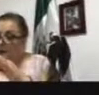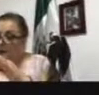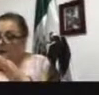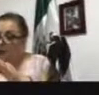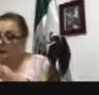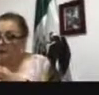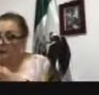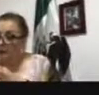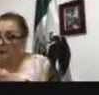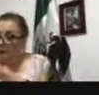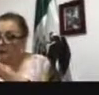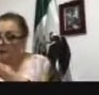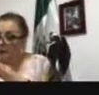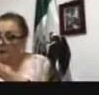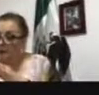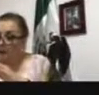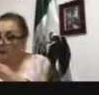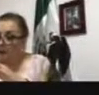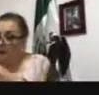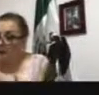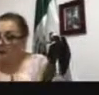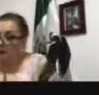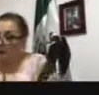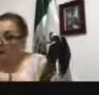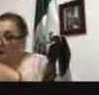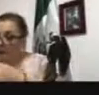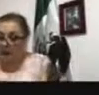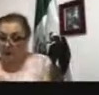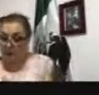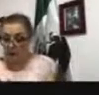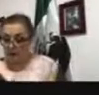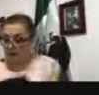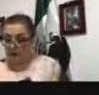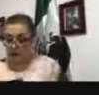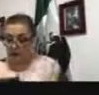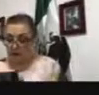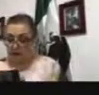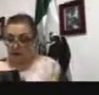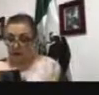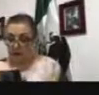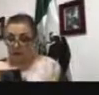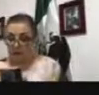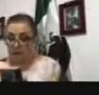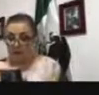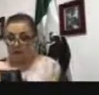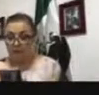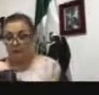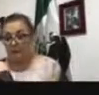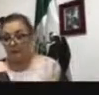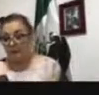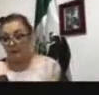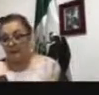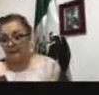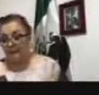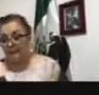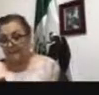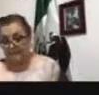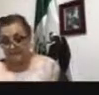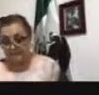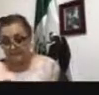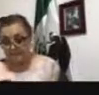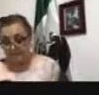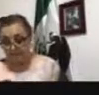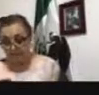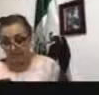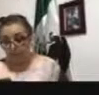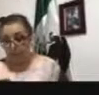Héctor Barrera, a favor. Héctor Barrera, a favor. Diputado, gracias. Jorge Triana, a favor. Sí, diputado Triana,